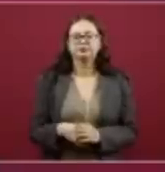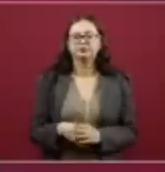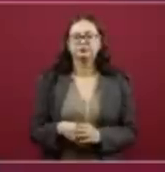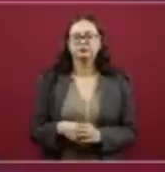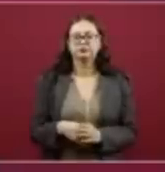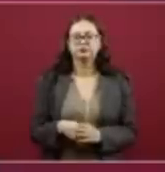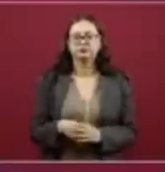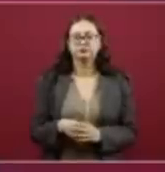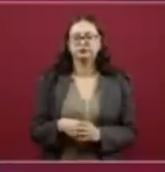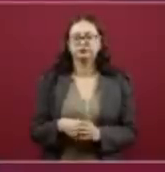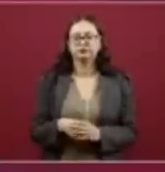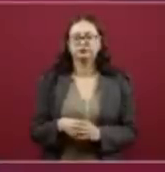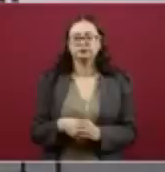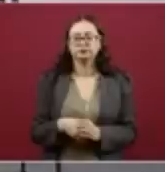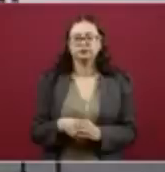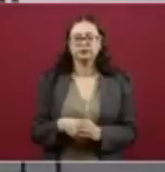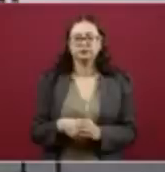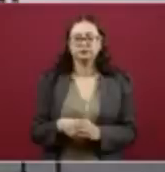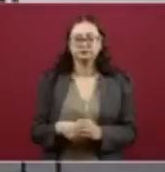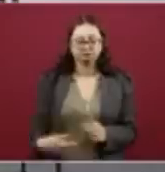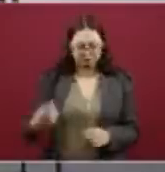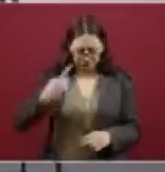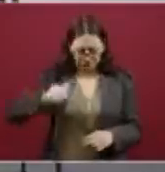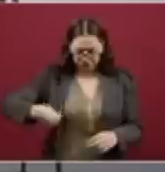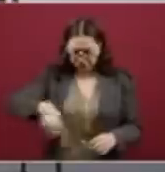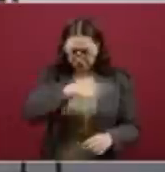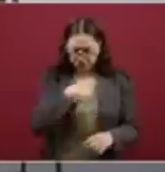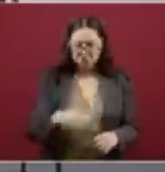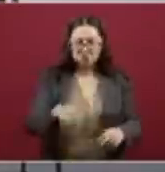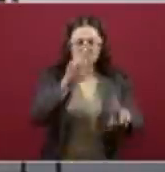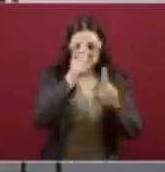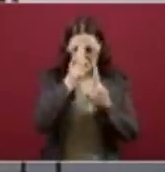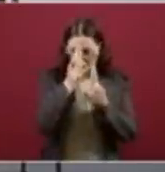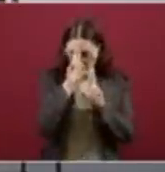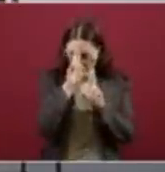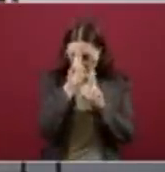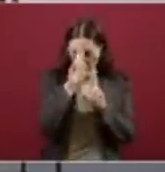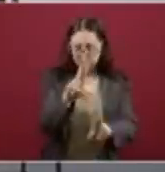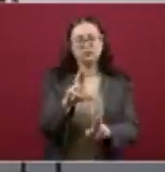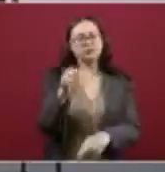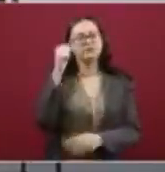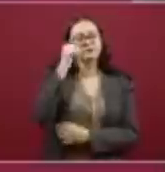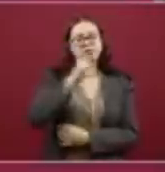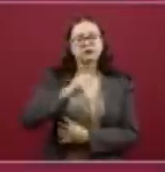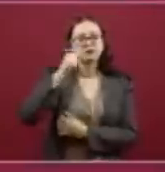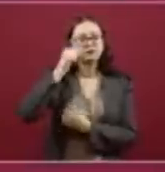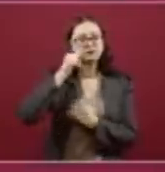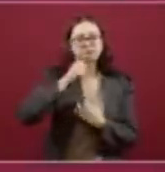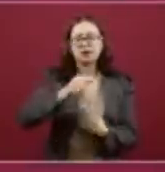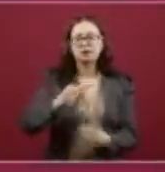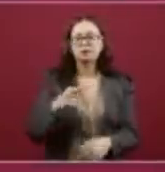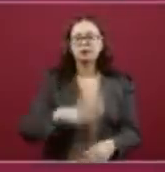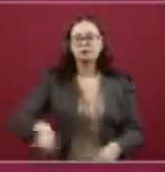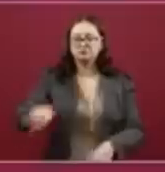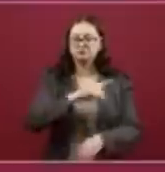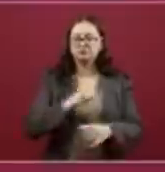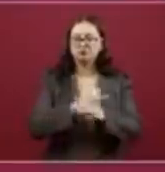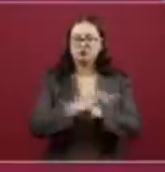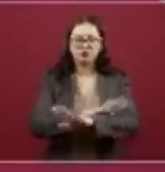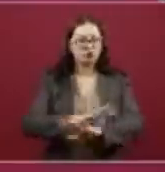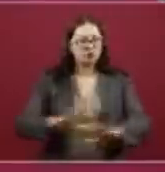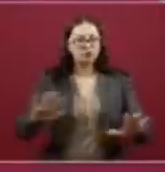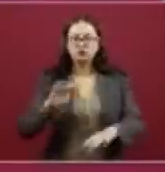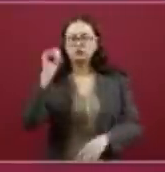Y siempre vamos a ser respetuosos de los medios de información,